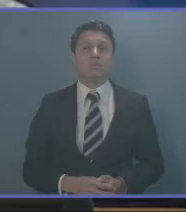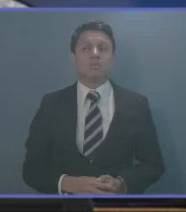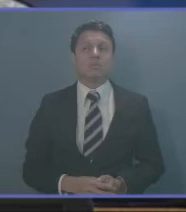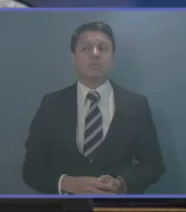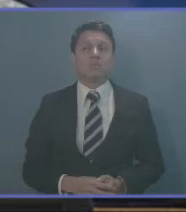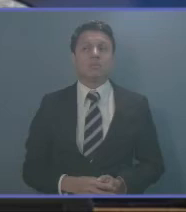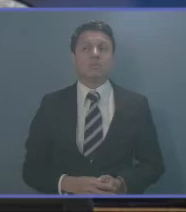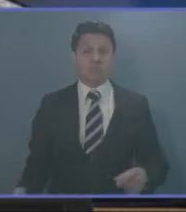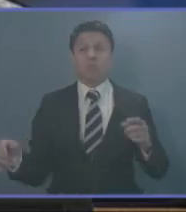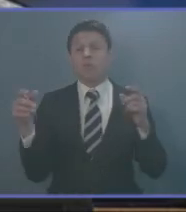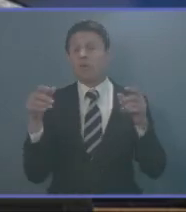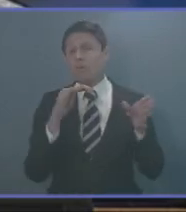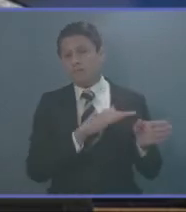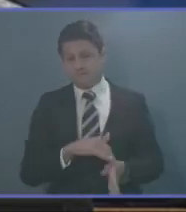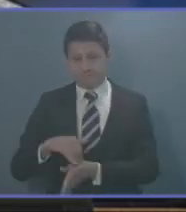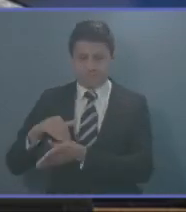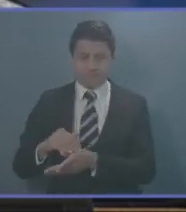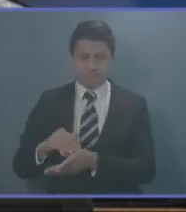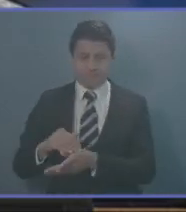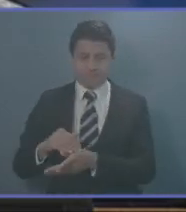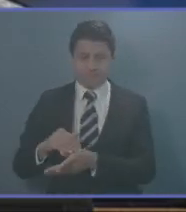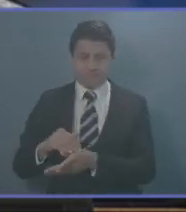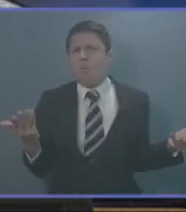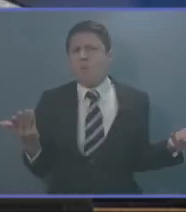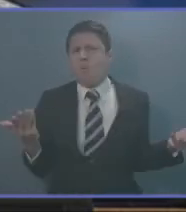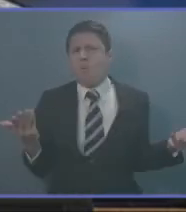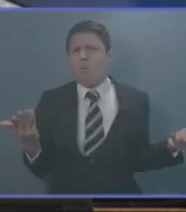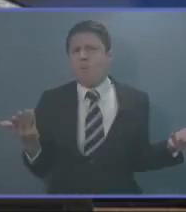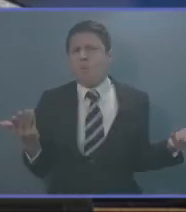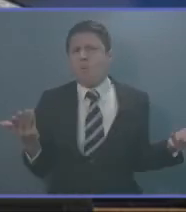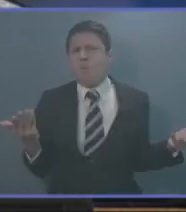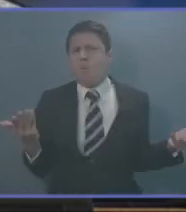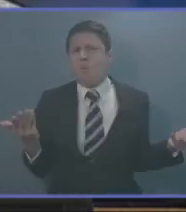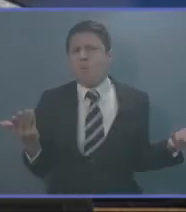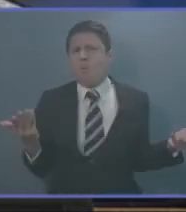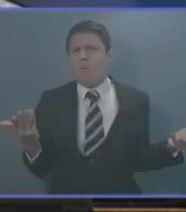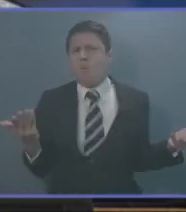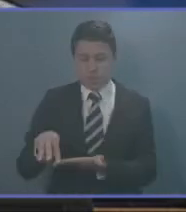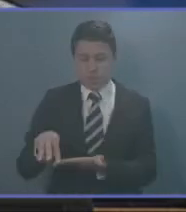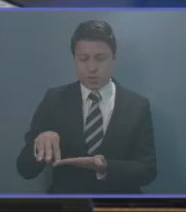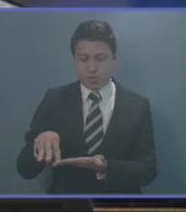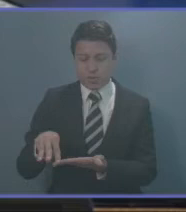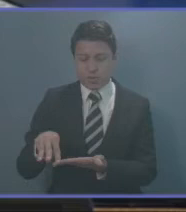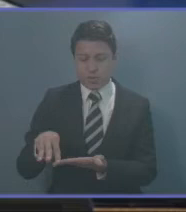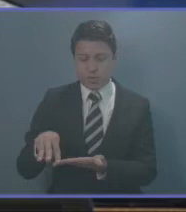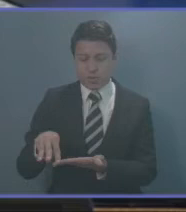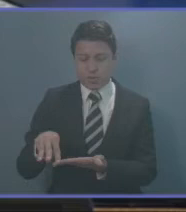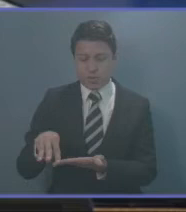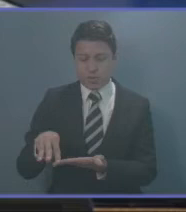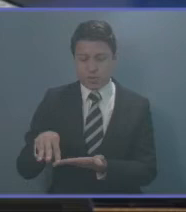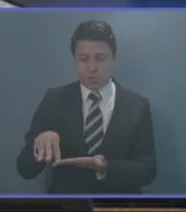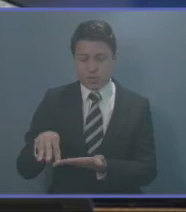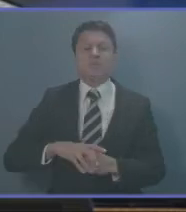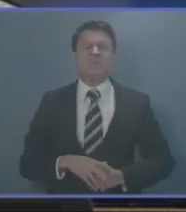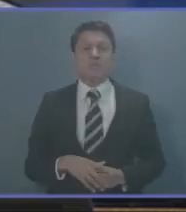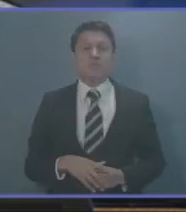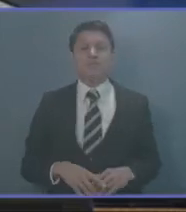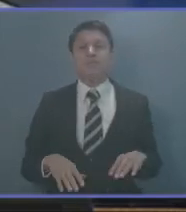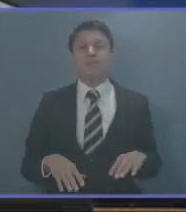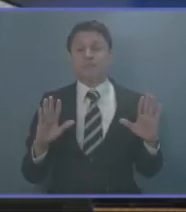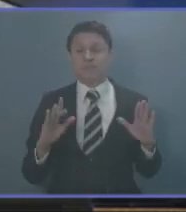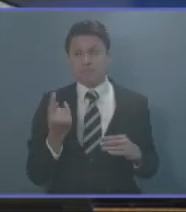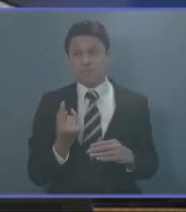Con respecto a las formas en que se llevará a cabo el pago, la finalidad de este, la caducidad del plazo extraordinario, la